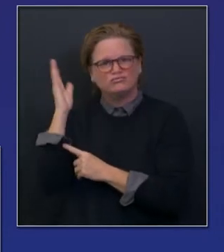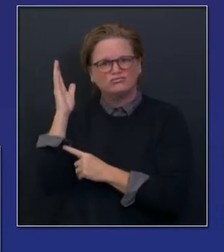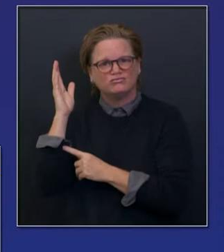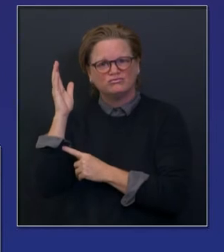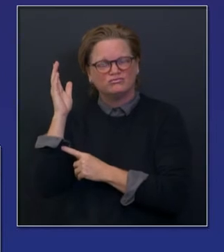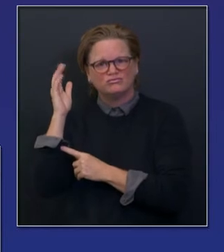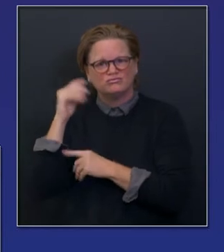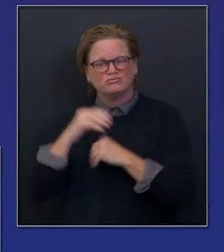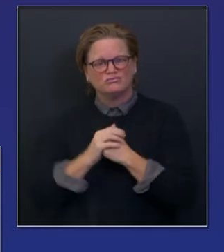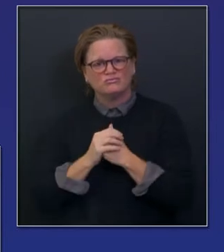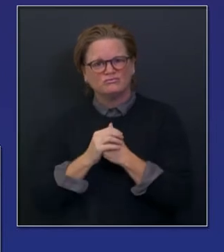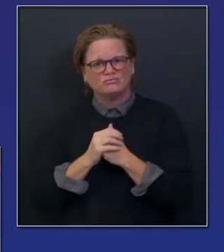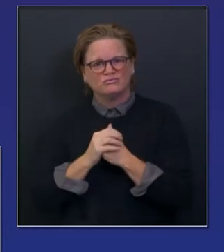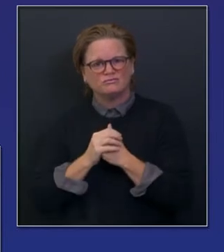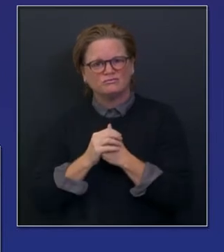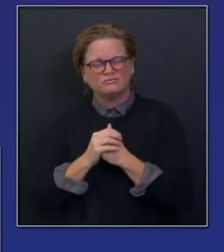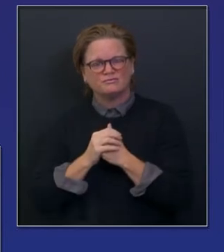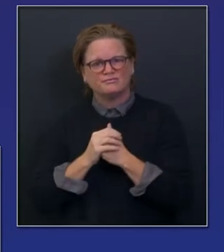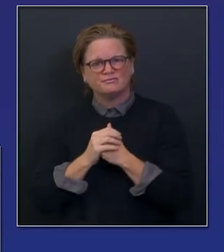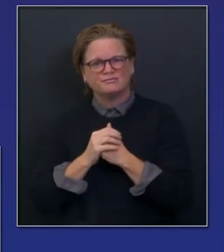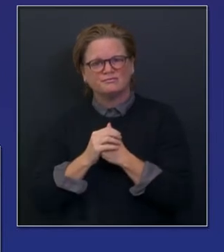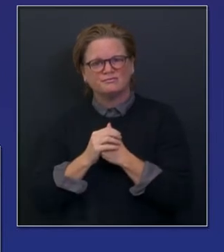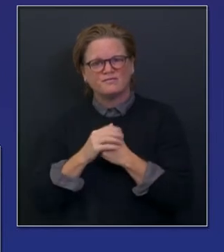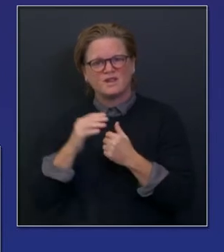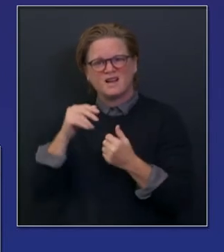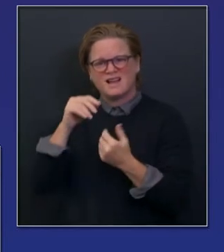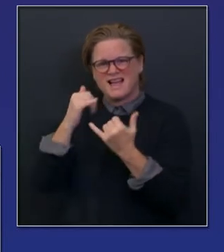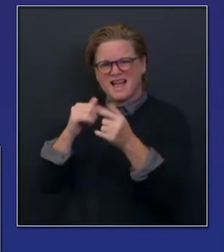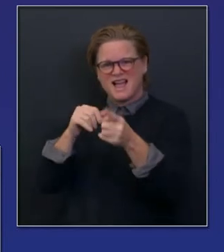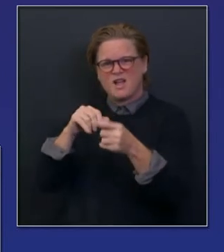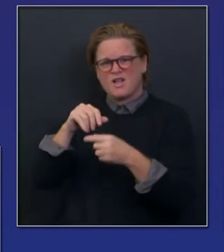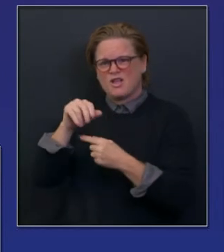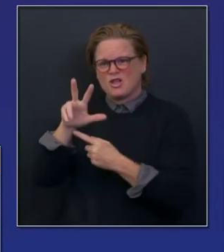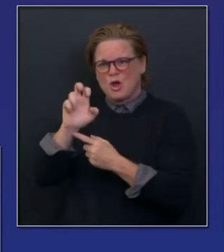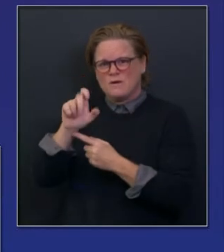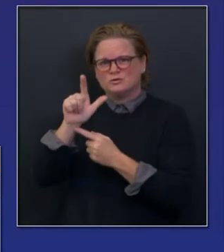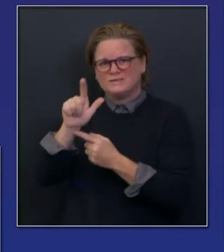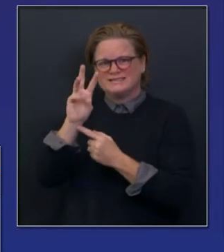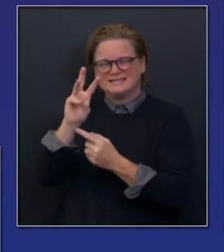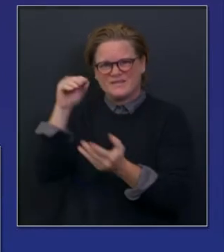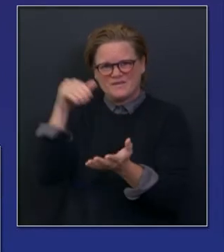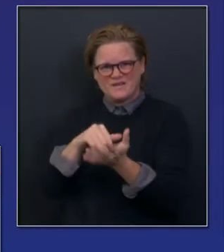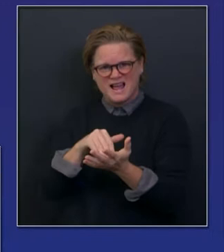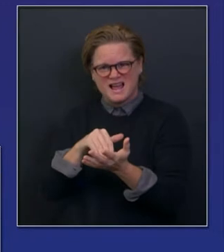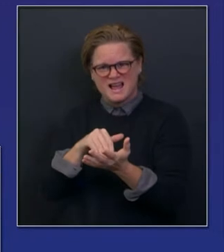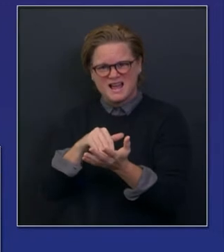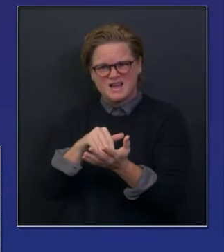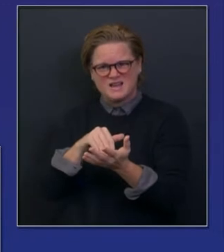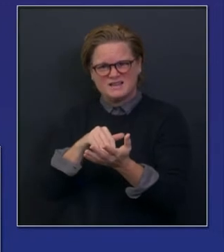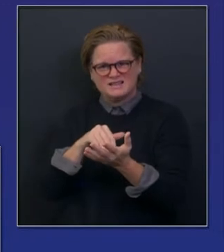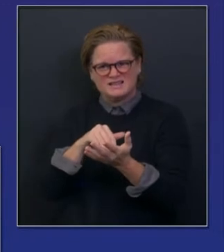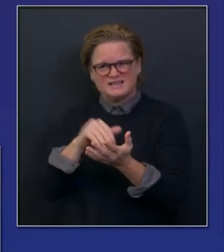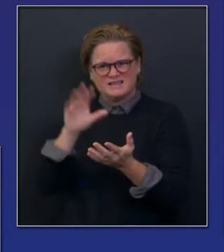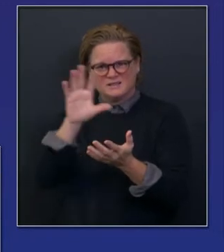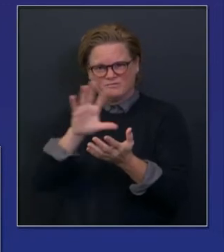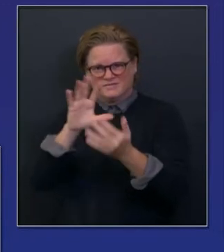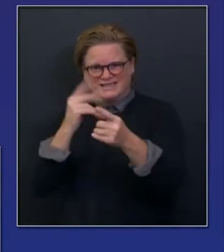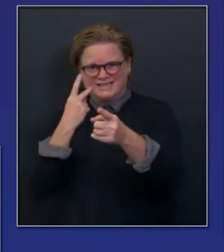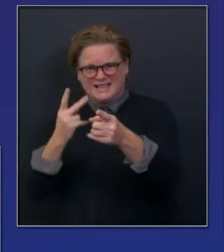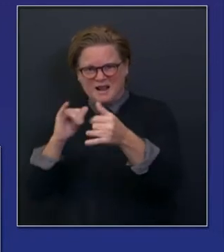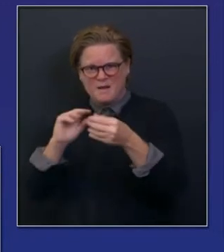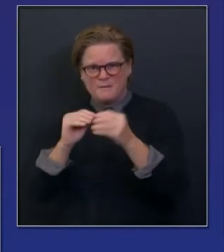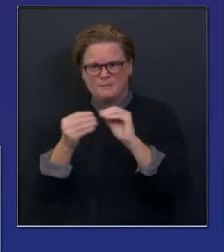históricamente altas, 32.326 nuevos casos reportados ayer, casi equivalente al promedio de